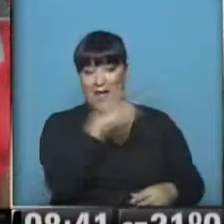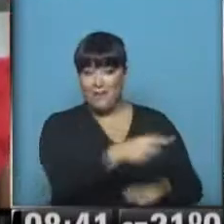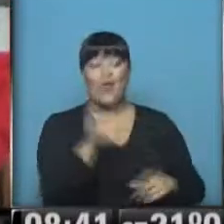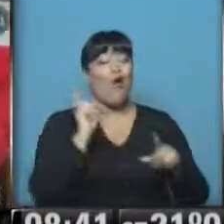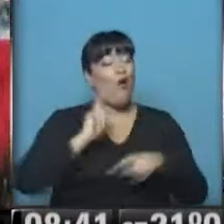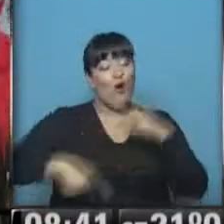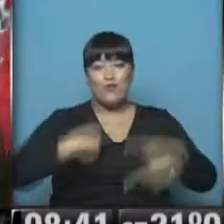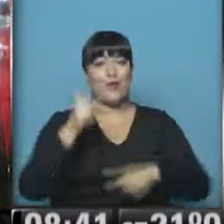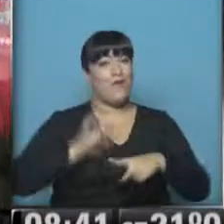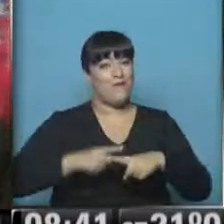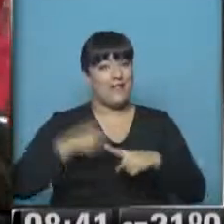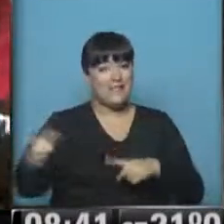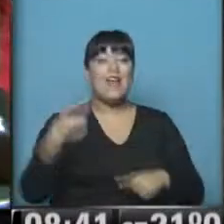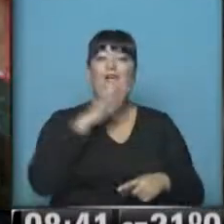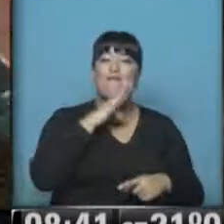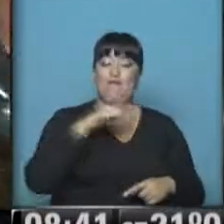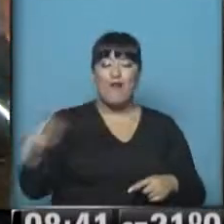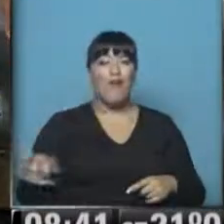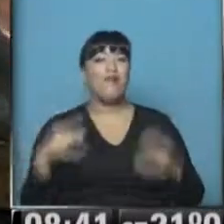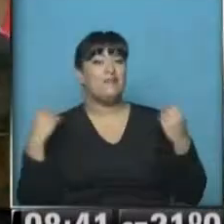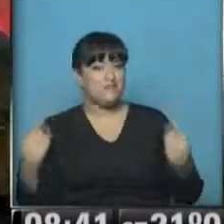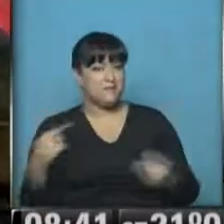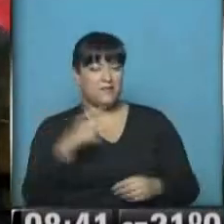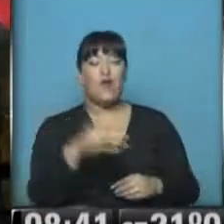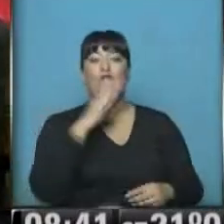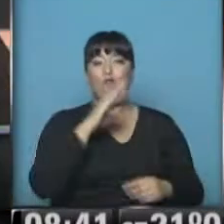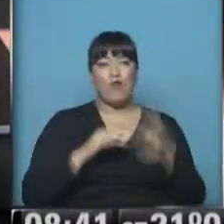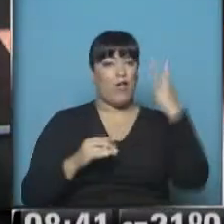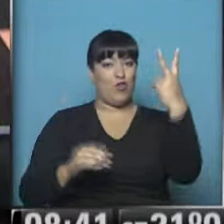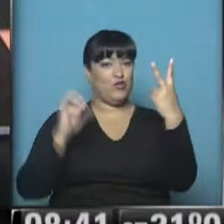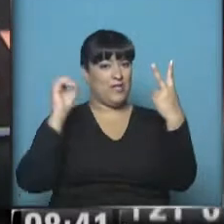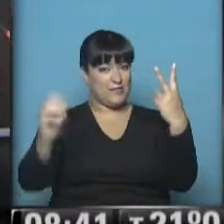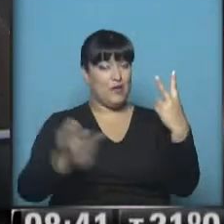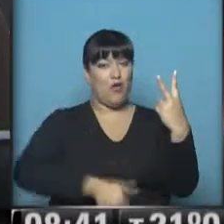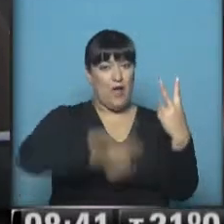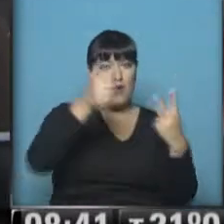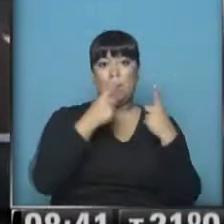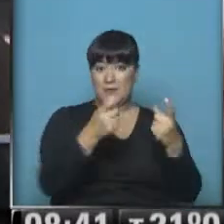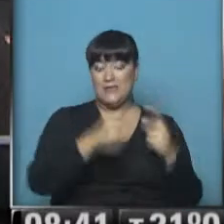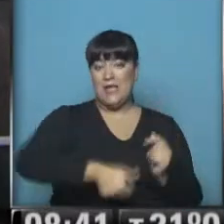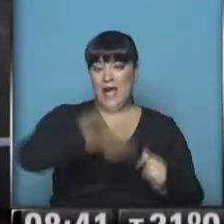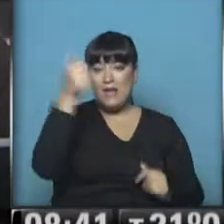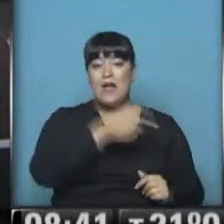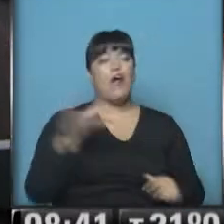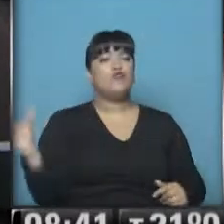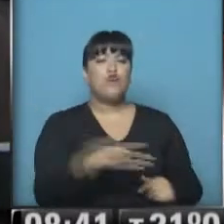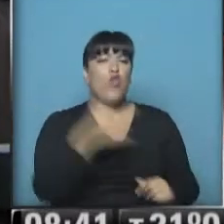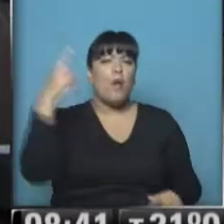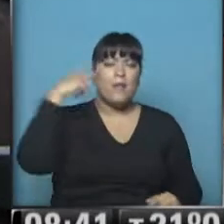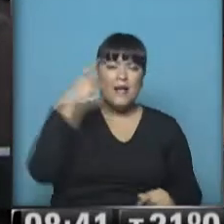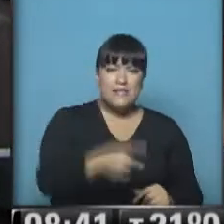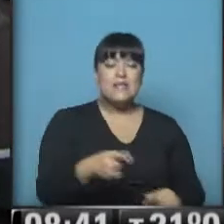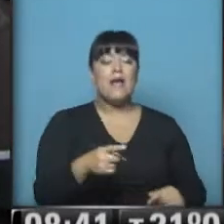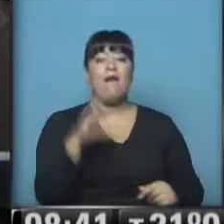De festejos. Hablamos de Boca, hablamos de con Boca que ganó 2-0, bien. Necesitaba ganar. Todos lo teníamos en la evaluación